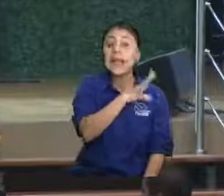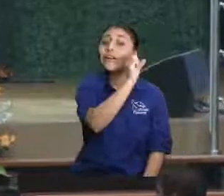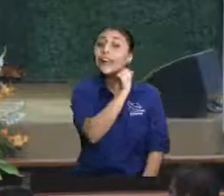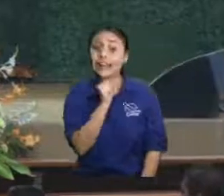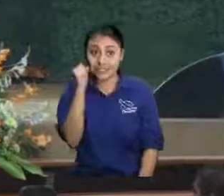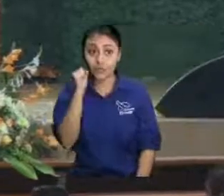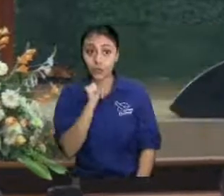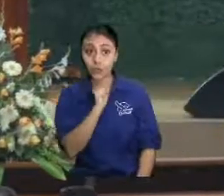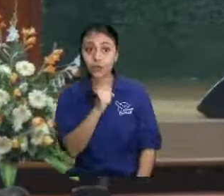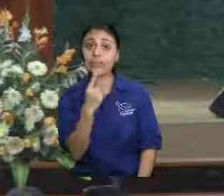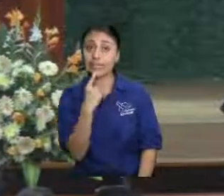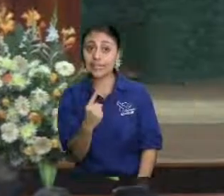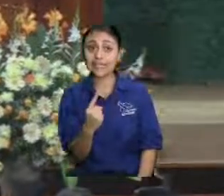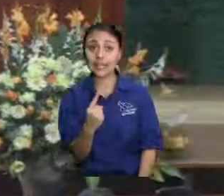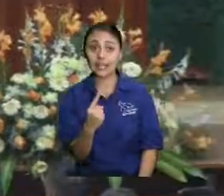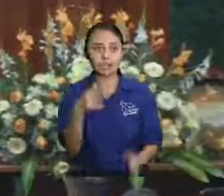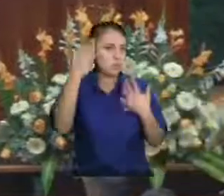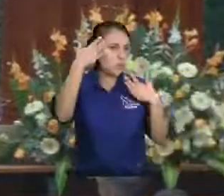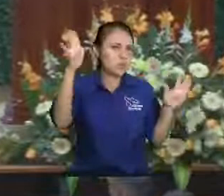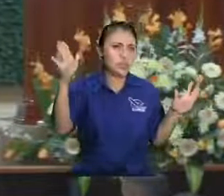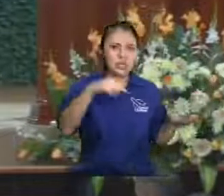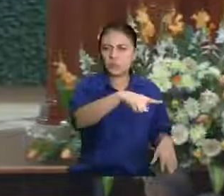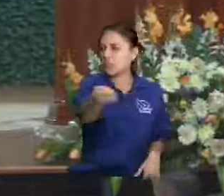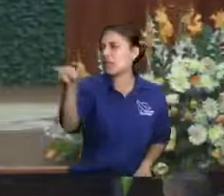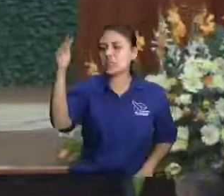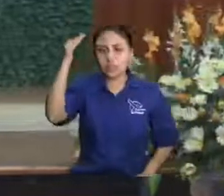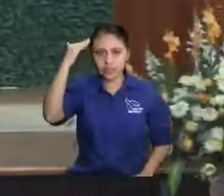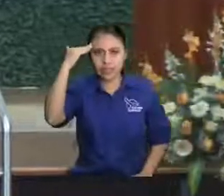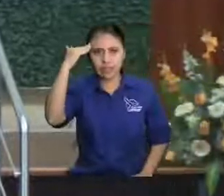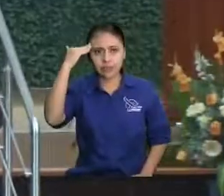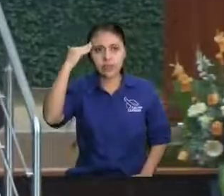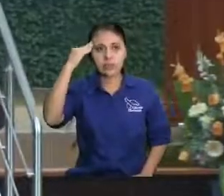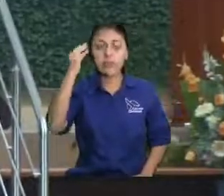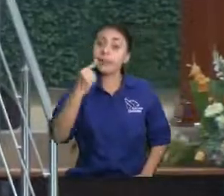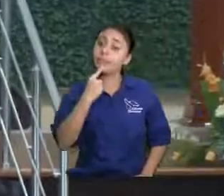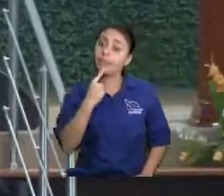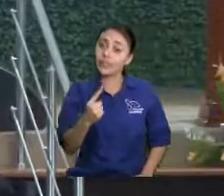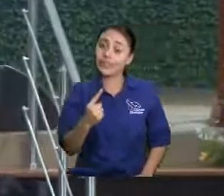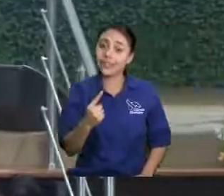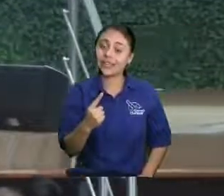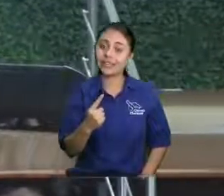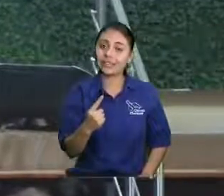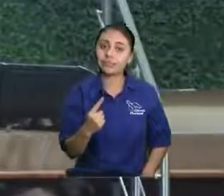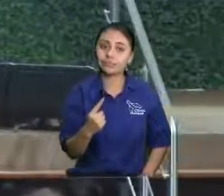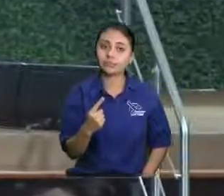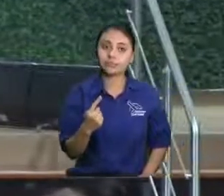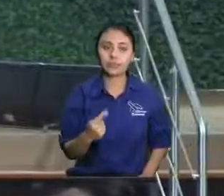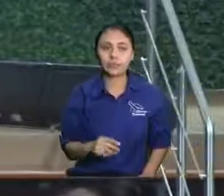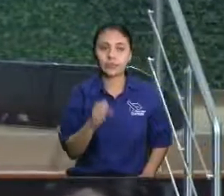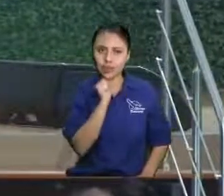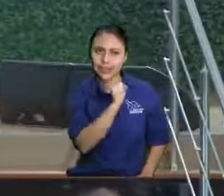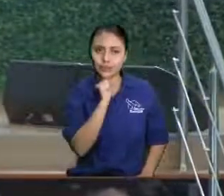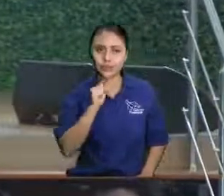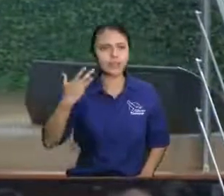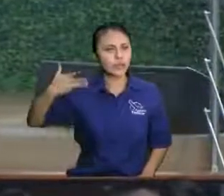Ese himno, yo no sé si lo saben, es que ustedes solo saben los himnos de ahora, pero había un himno que cantábamos que decía,